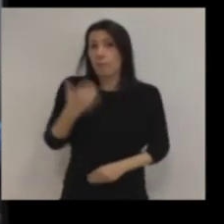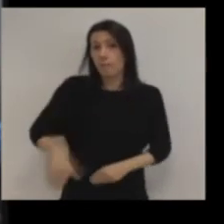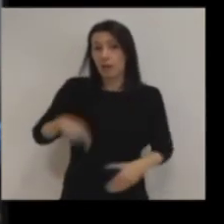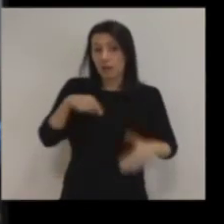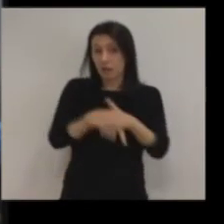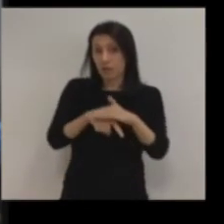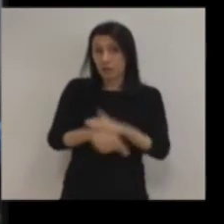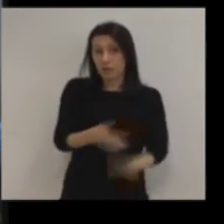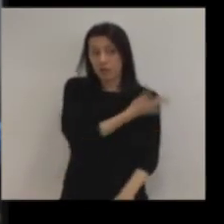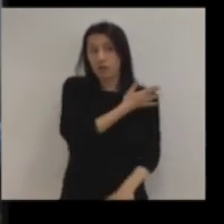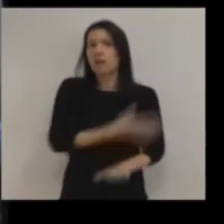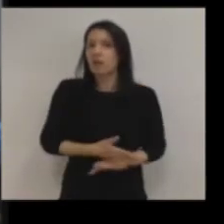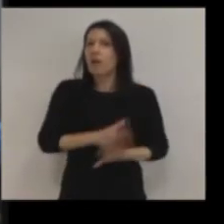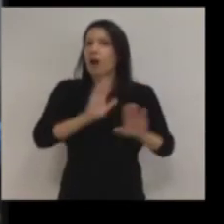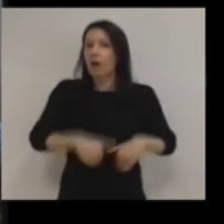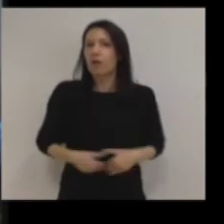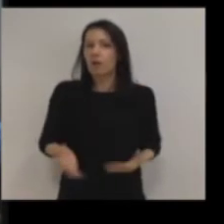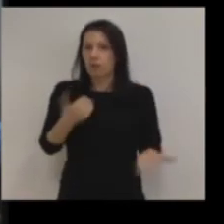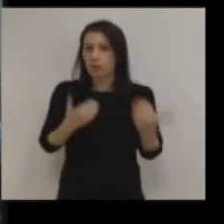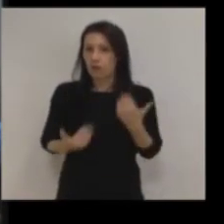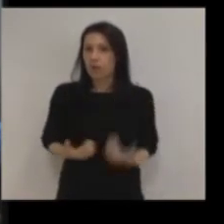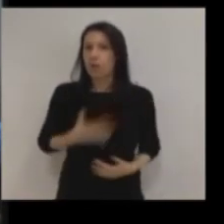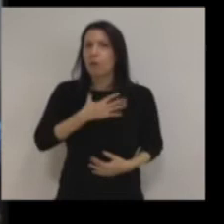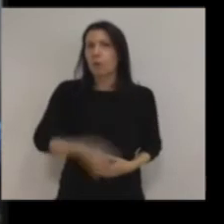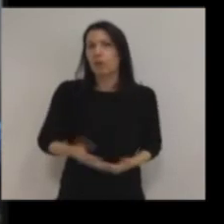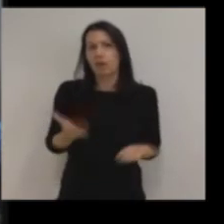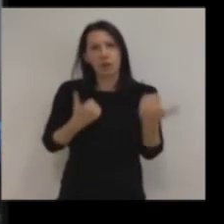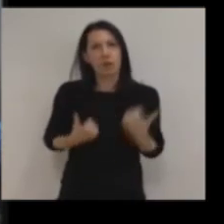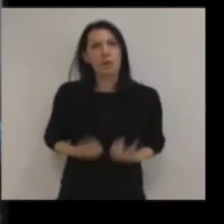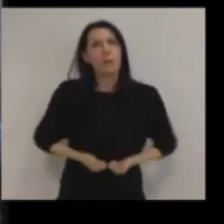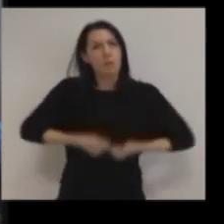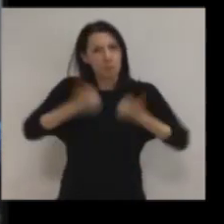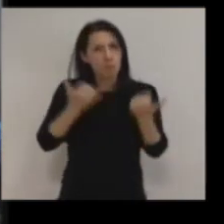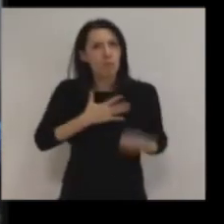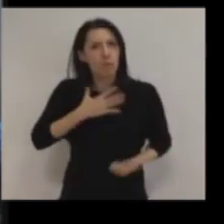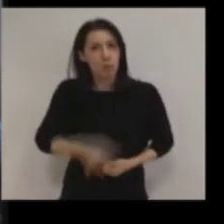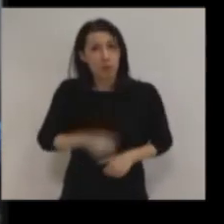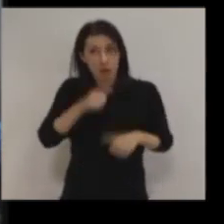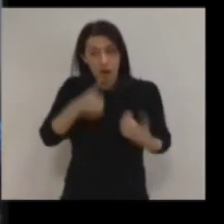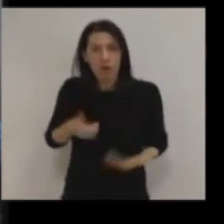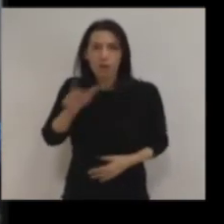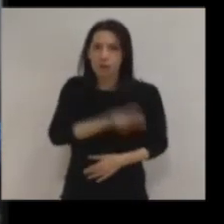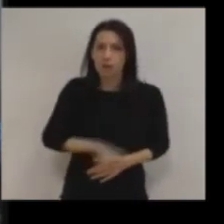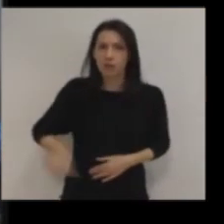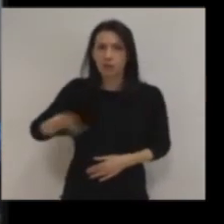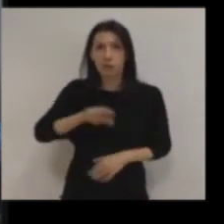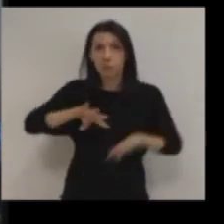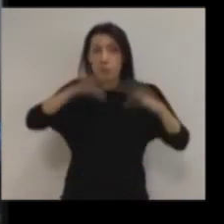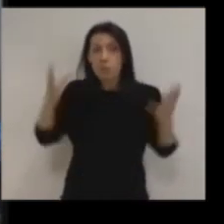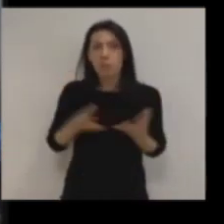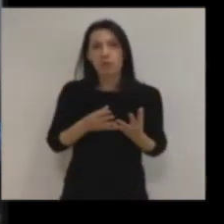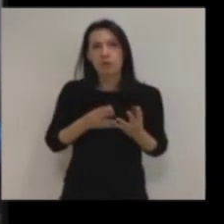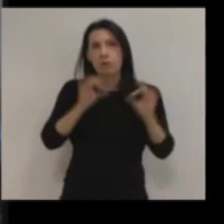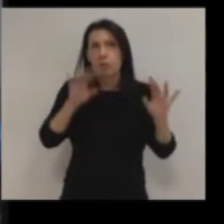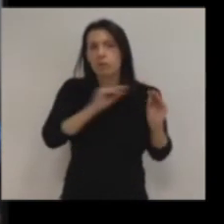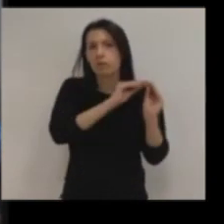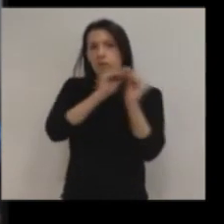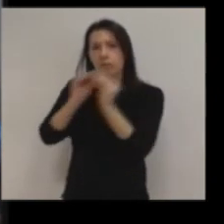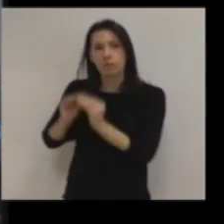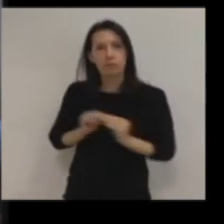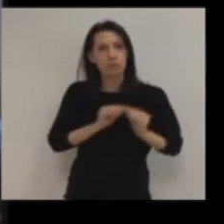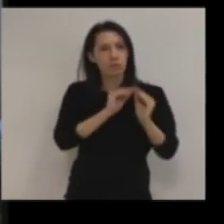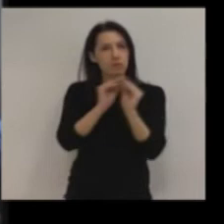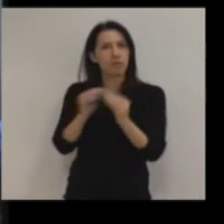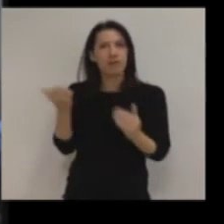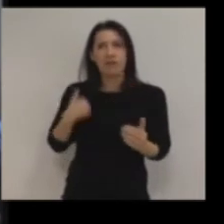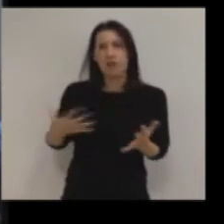administrativas. Lo que es cierto es que se podrían eliminar todavía mucho más, porque vuelvo a insistir, vivimos un mundo muy globalizado, un mundo donde sale todo